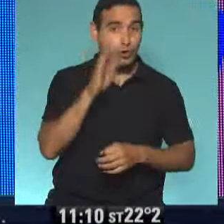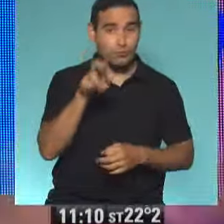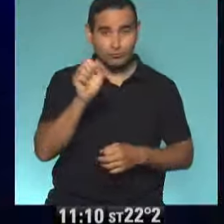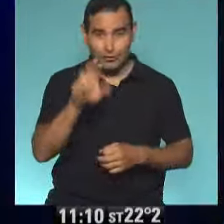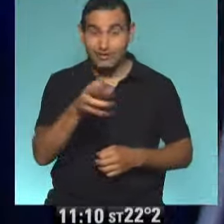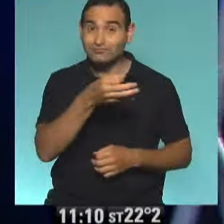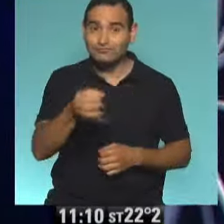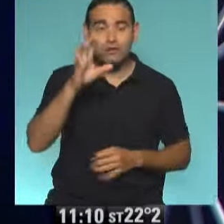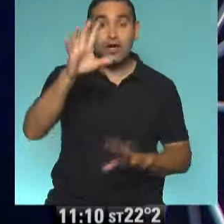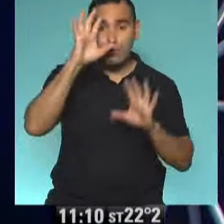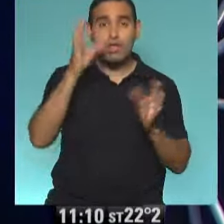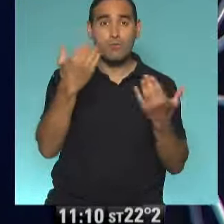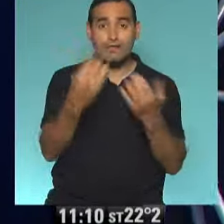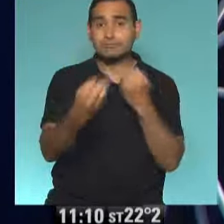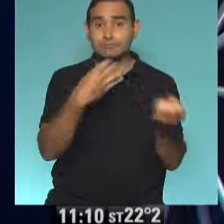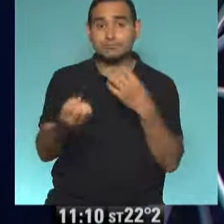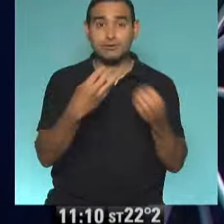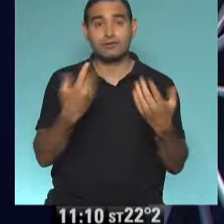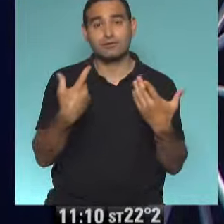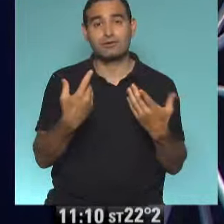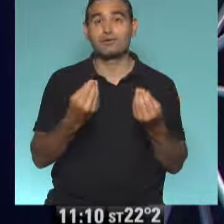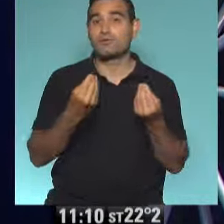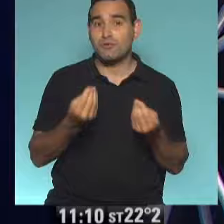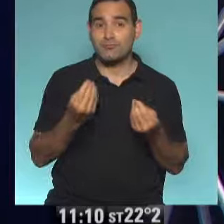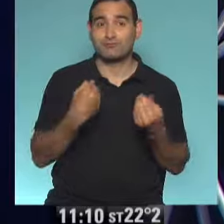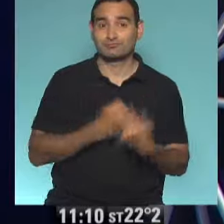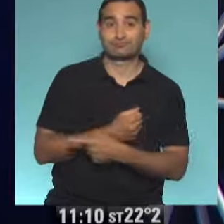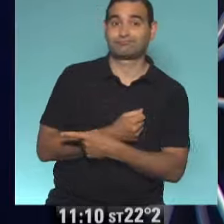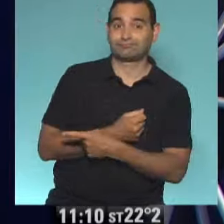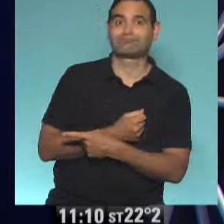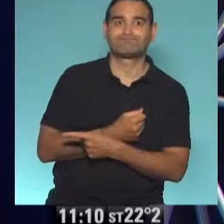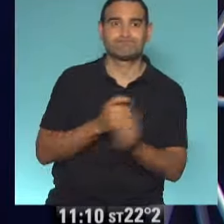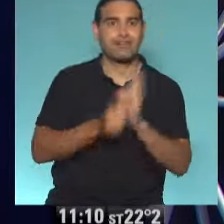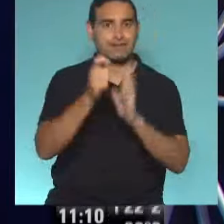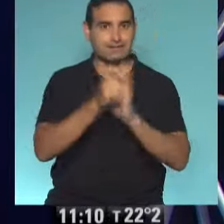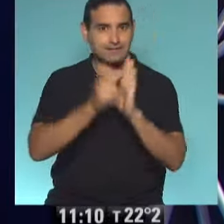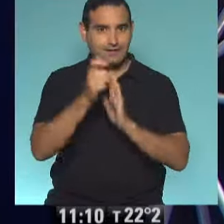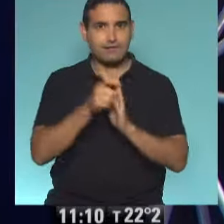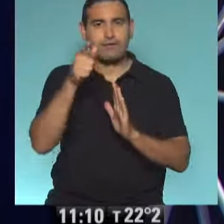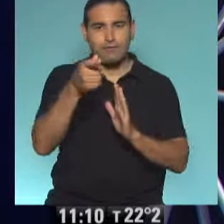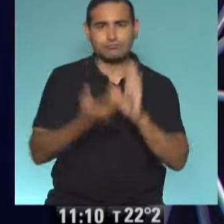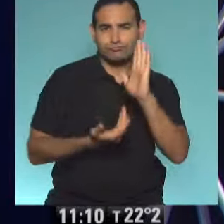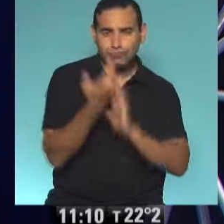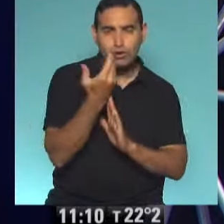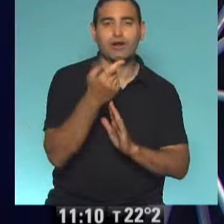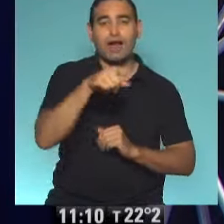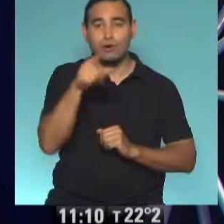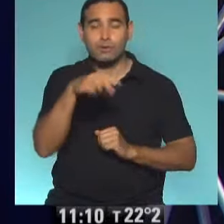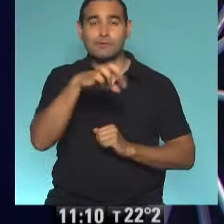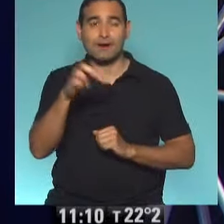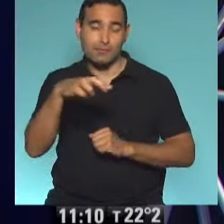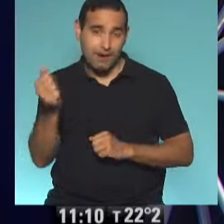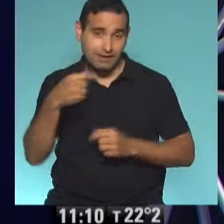Seguimoseducando.gov.ar. Recuerden que se pueden comunicar por nosotros, con nosotros, a través de Instagram, etiquetándonos en sus historias.